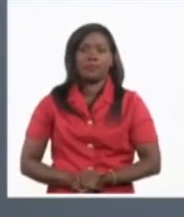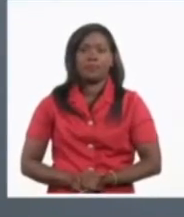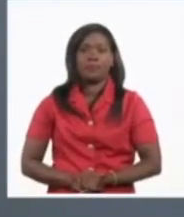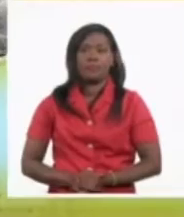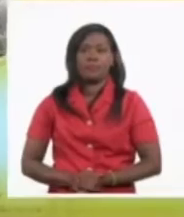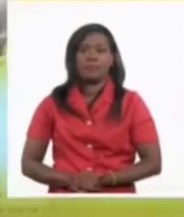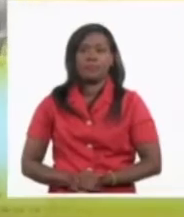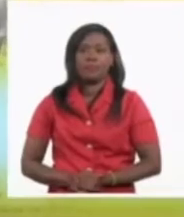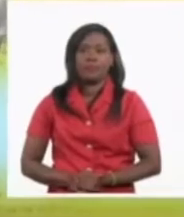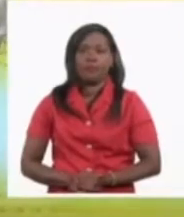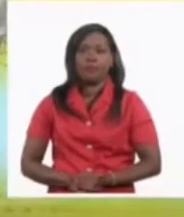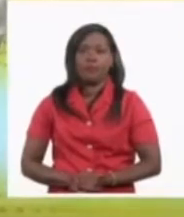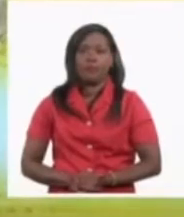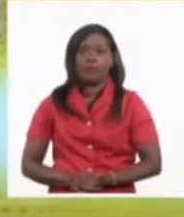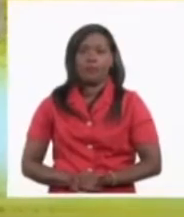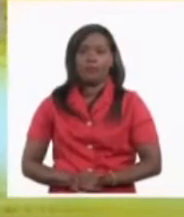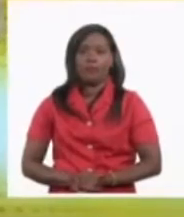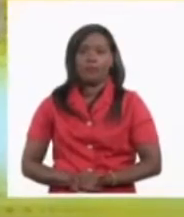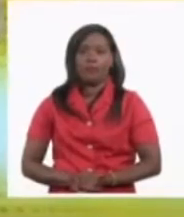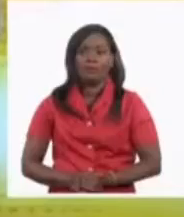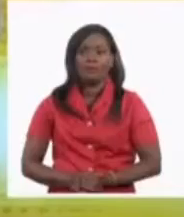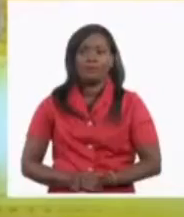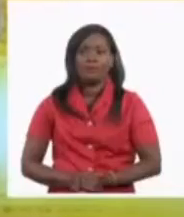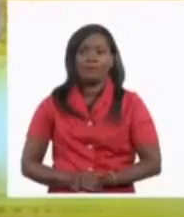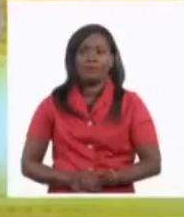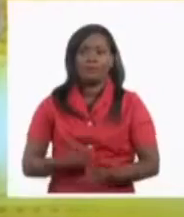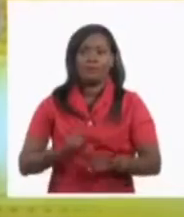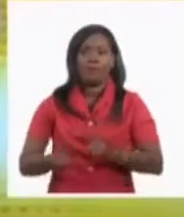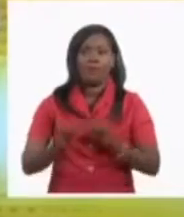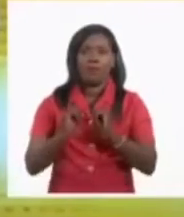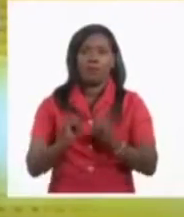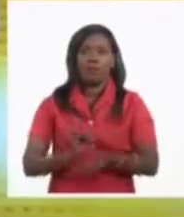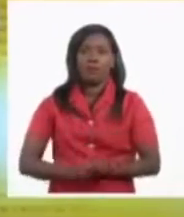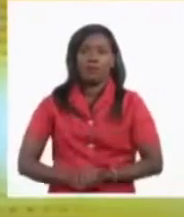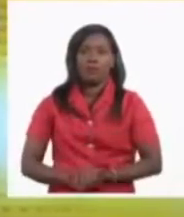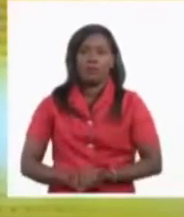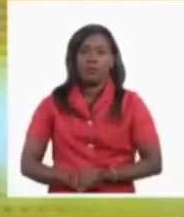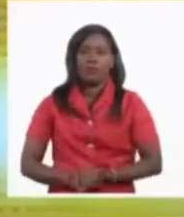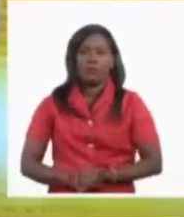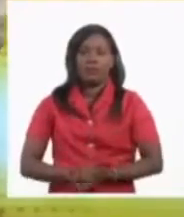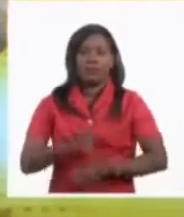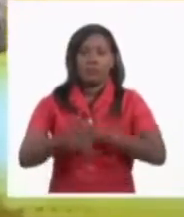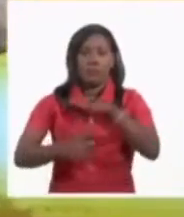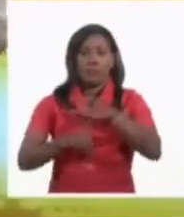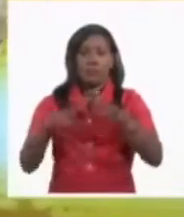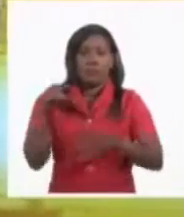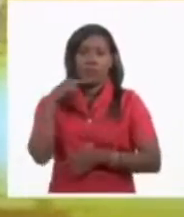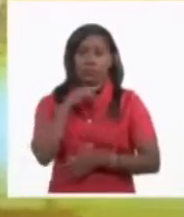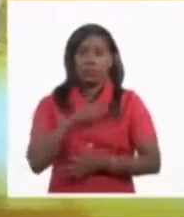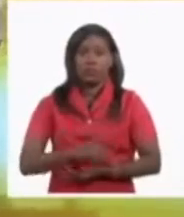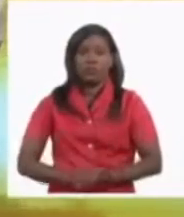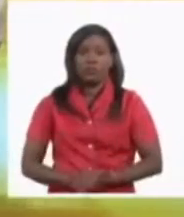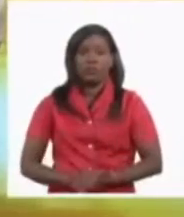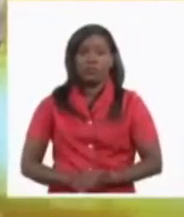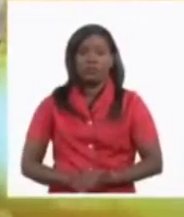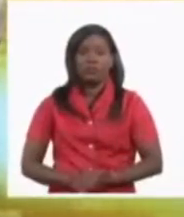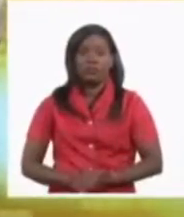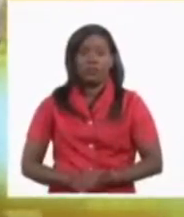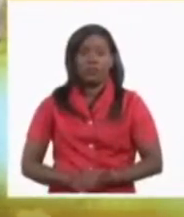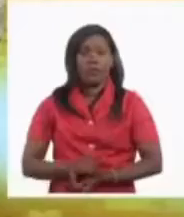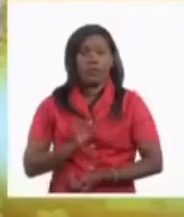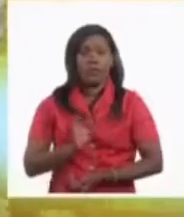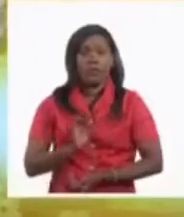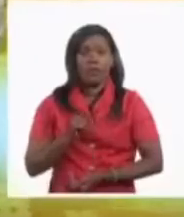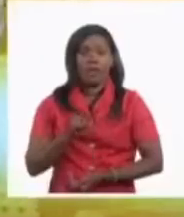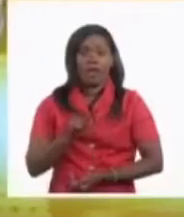Cubana. Vamos a seguir hablando sobre el presidente Vladimir Putin, el presidente de Rusia, quien considera